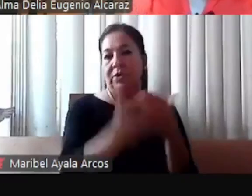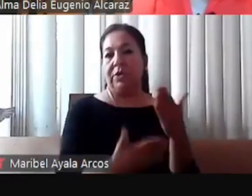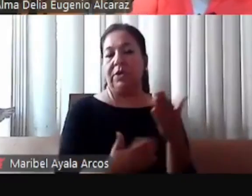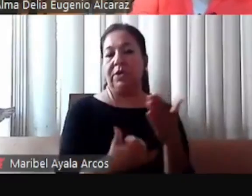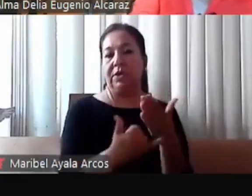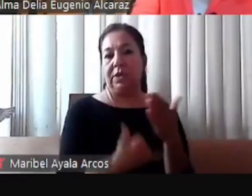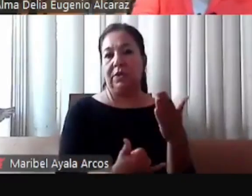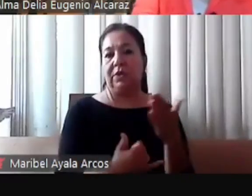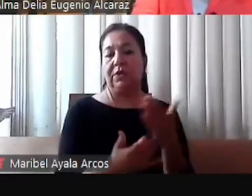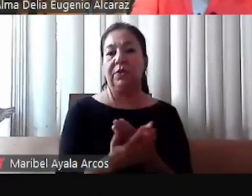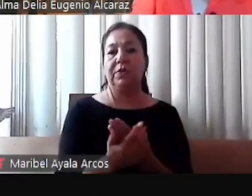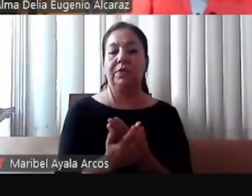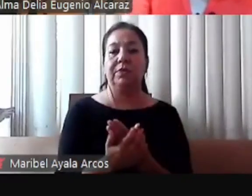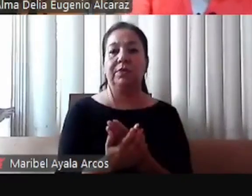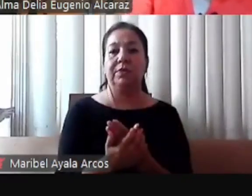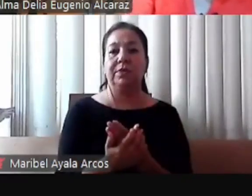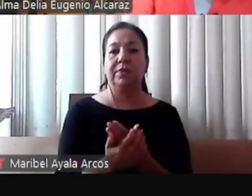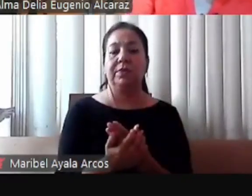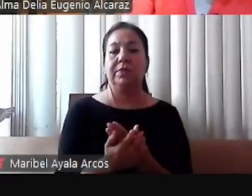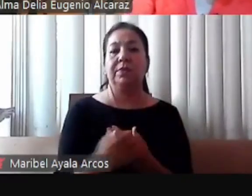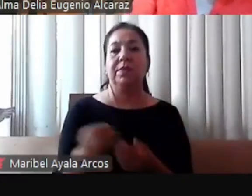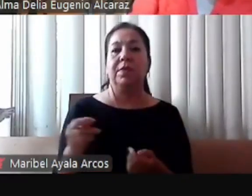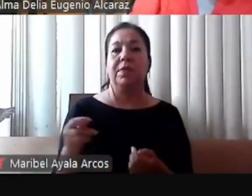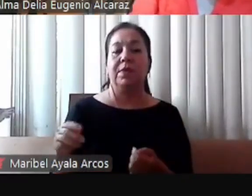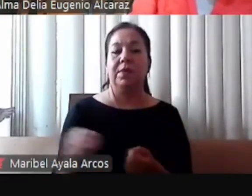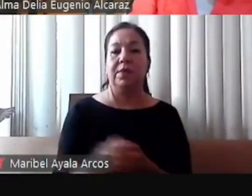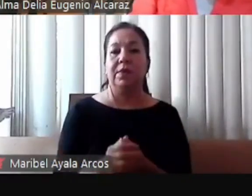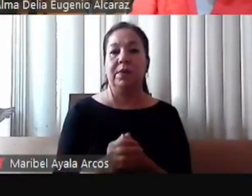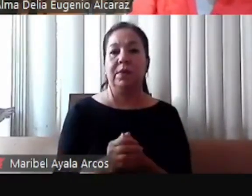Gracias, magistrada, magistrada Evelyn Rodríguez Chinol.